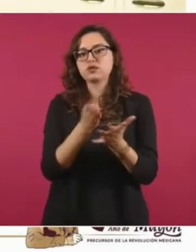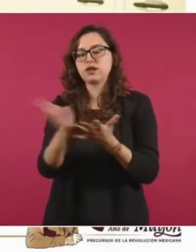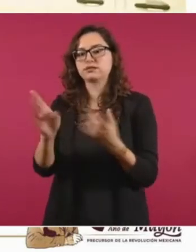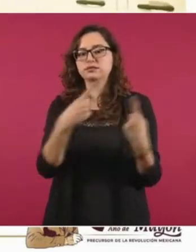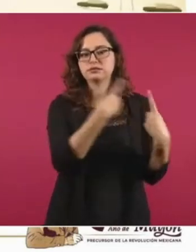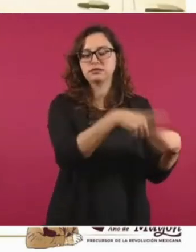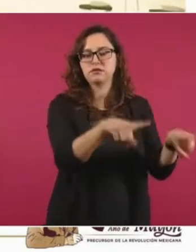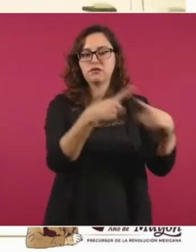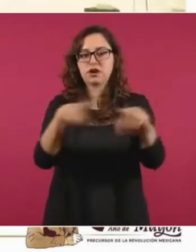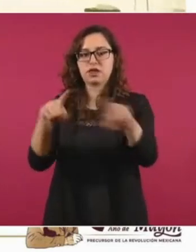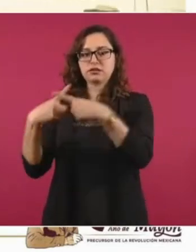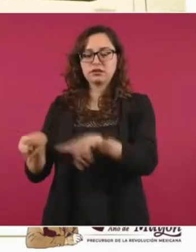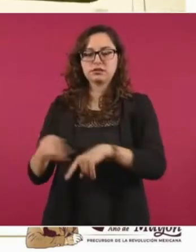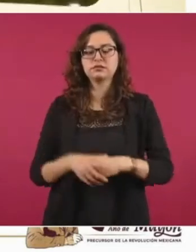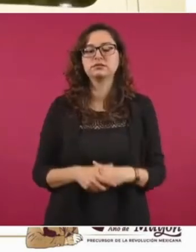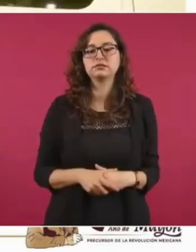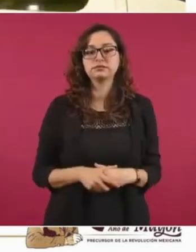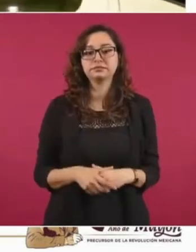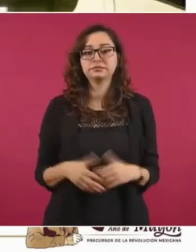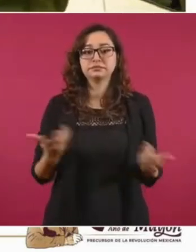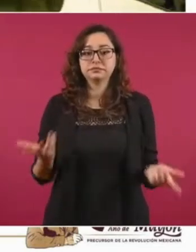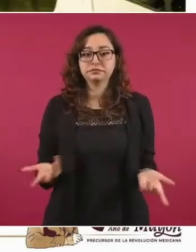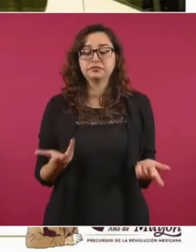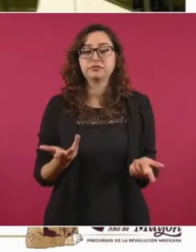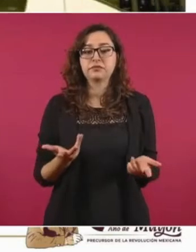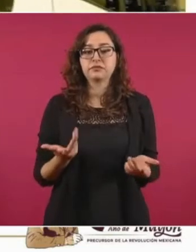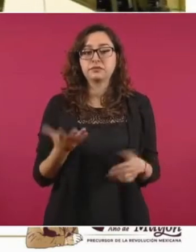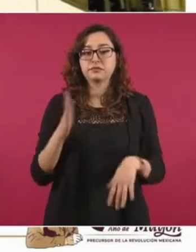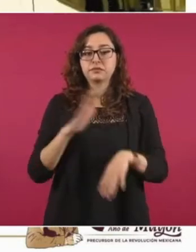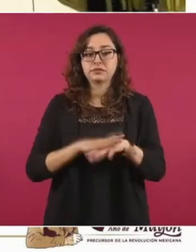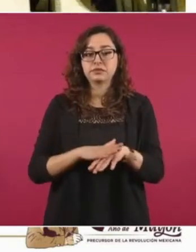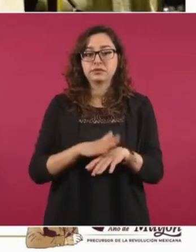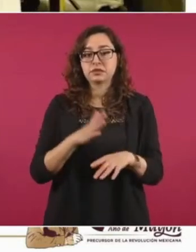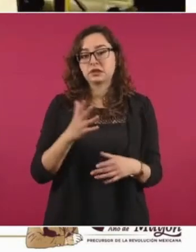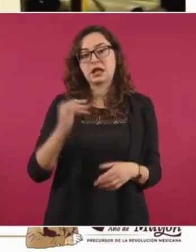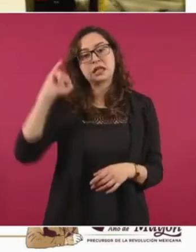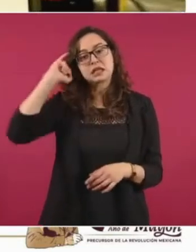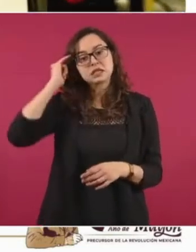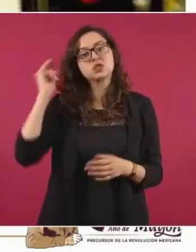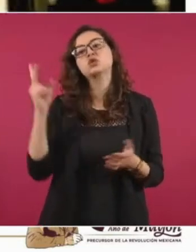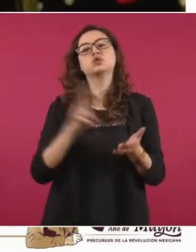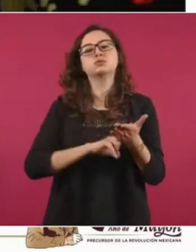destacando que el precio más barato, que es de Indios Verdes